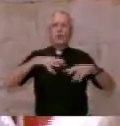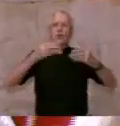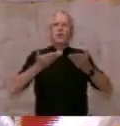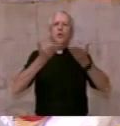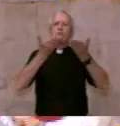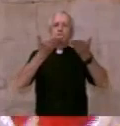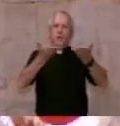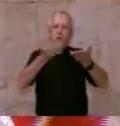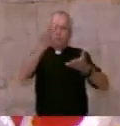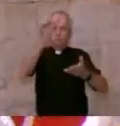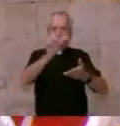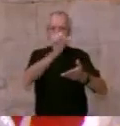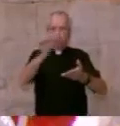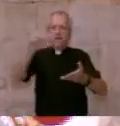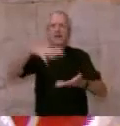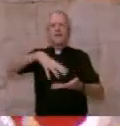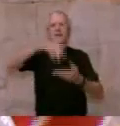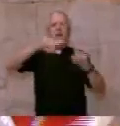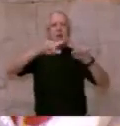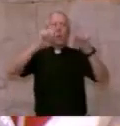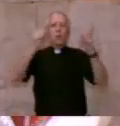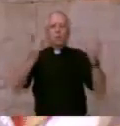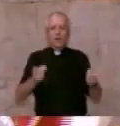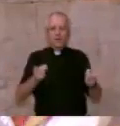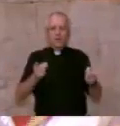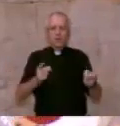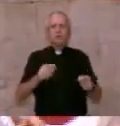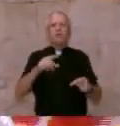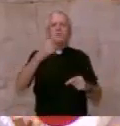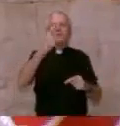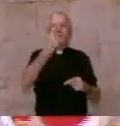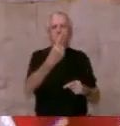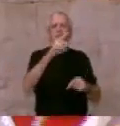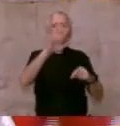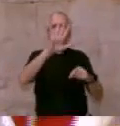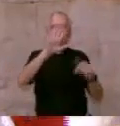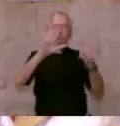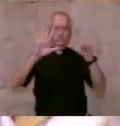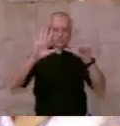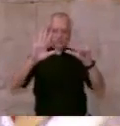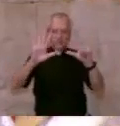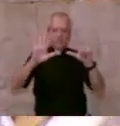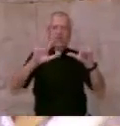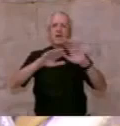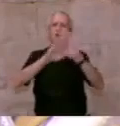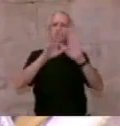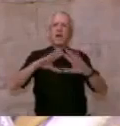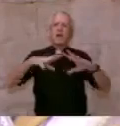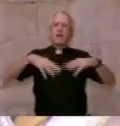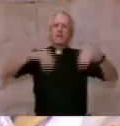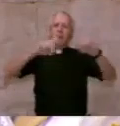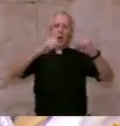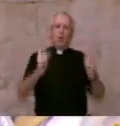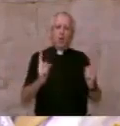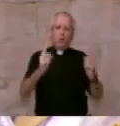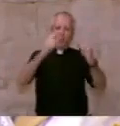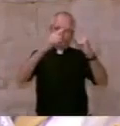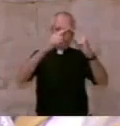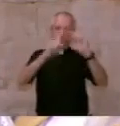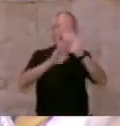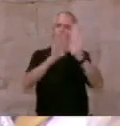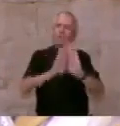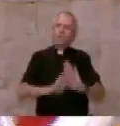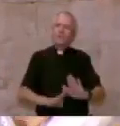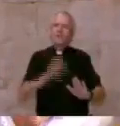Románica. Y en el 1507, el obispo Gaspar Punter consagra la Catedral Gótica, concluida en el siglo XVIII,